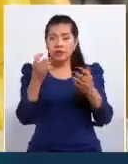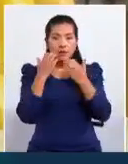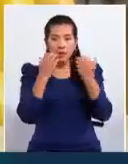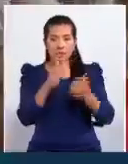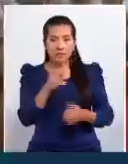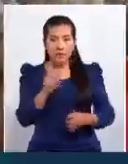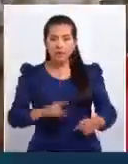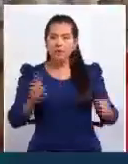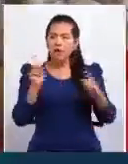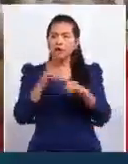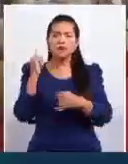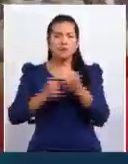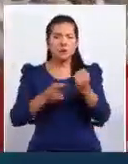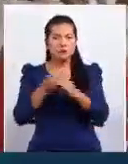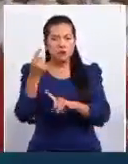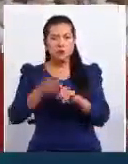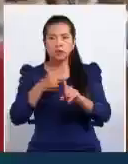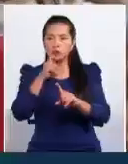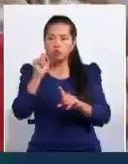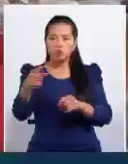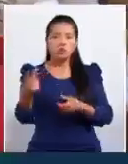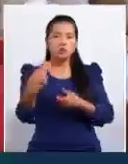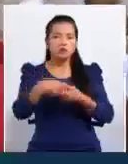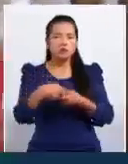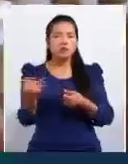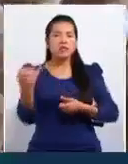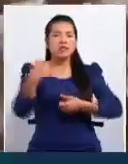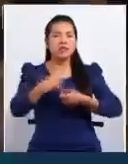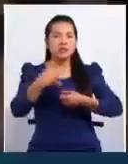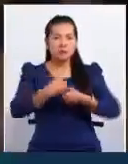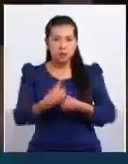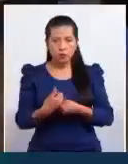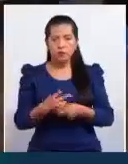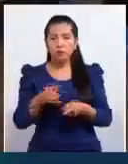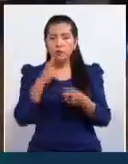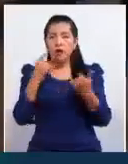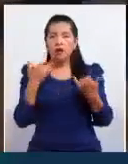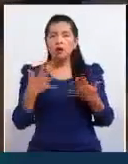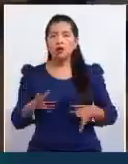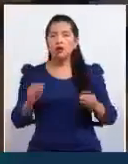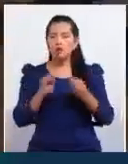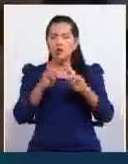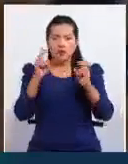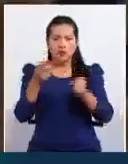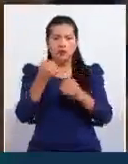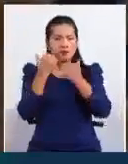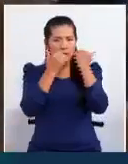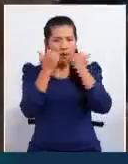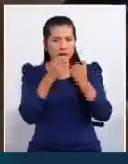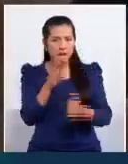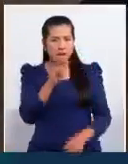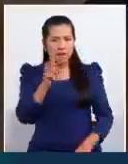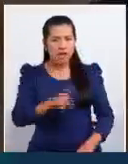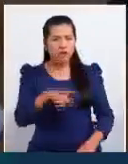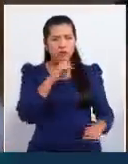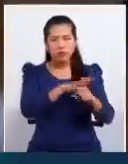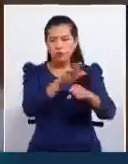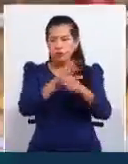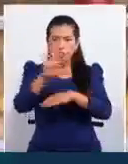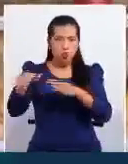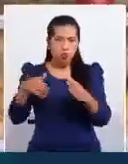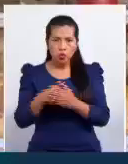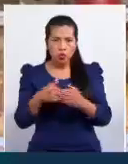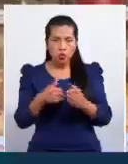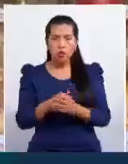este fin de mes. En Cochabamba existe alrededor de 300 unidades productivas. Con la subvención del maíz se beneficia principalmente a los pequeños y medianos